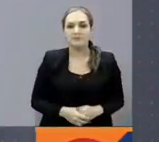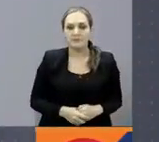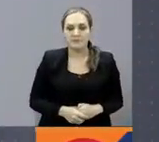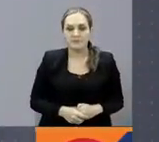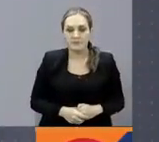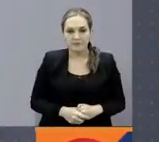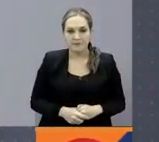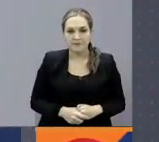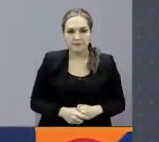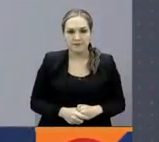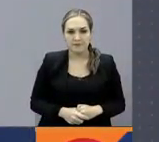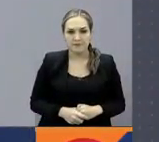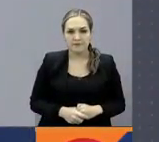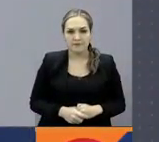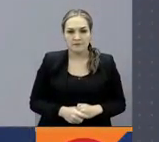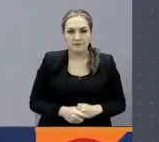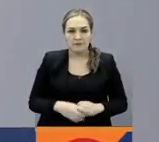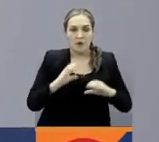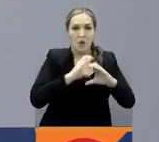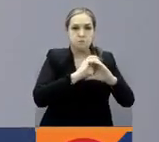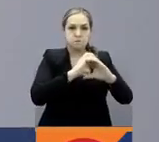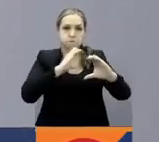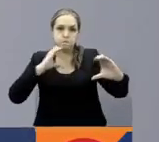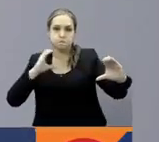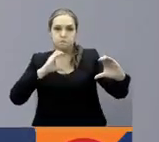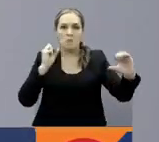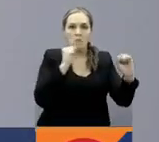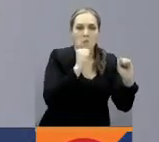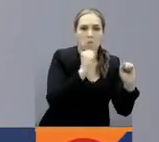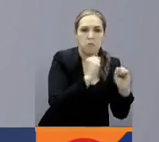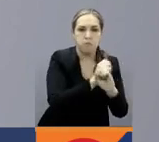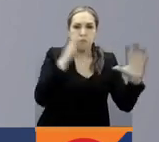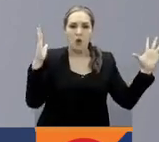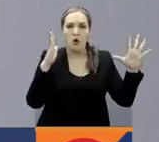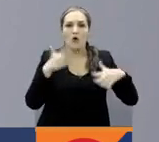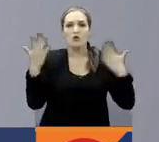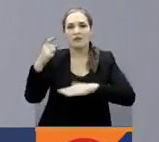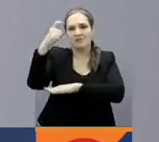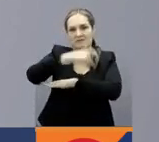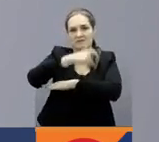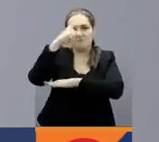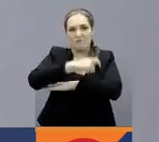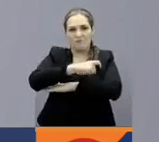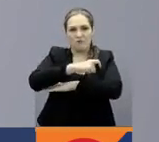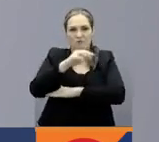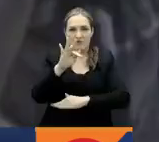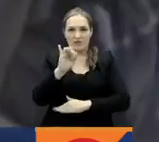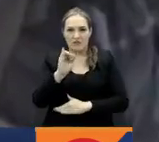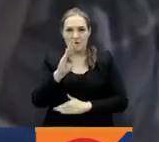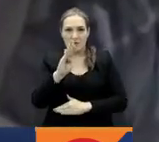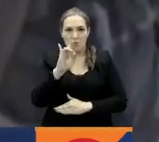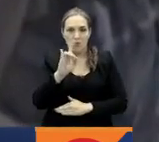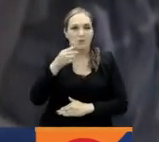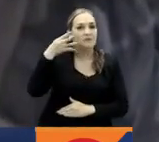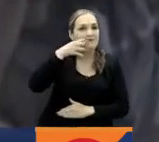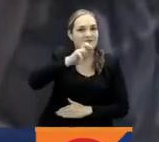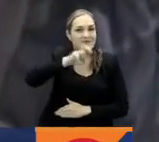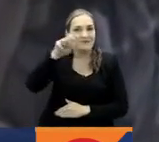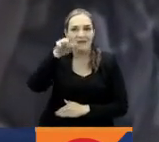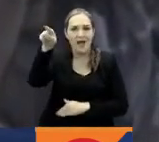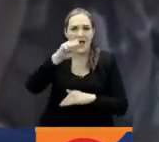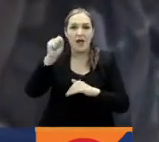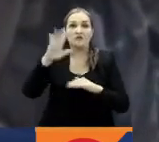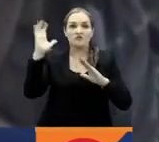Con cilindros bomba fue atacada la base militar Campo 2 en Tibú, norte de Santander. Fueron lanzados desde un carro en